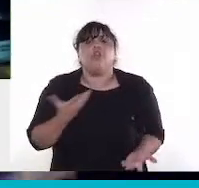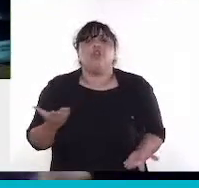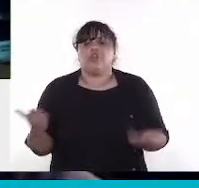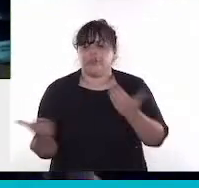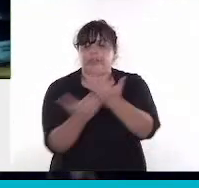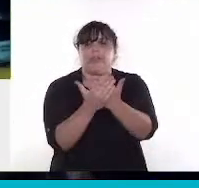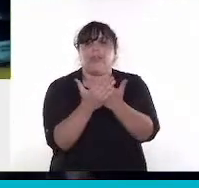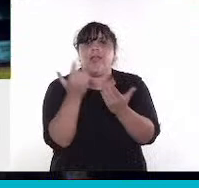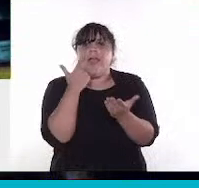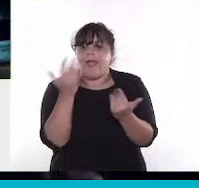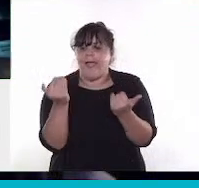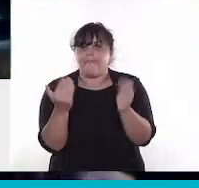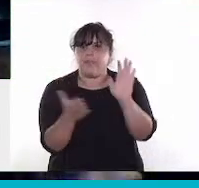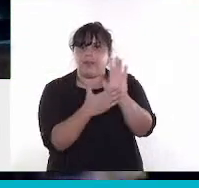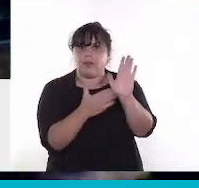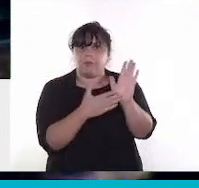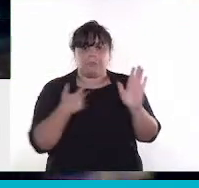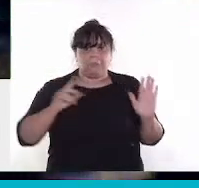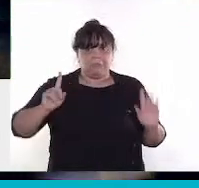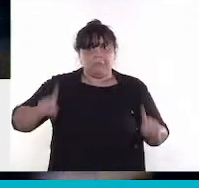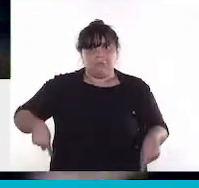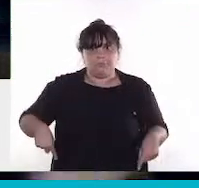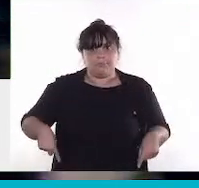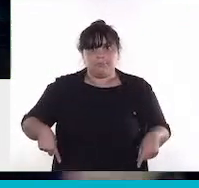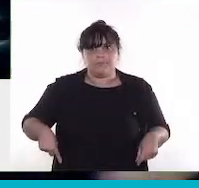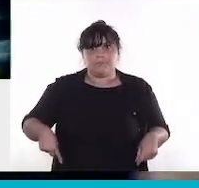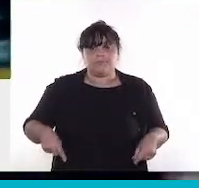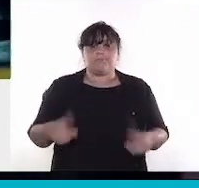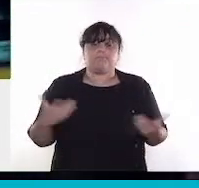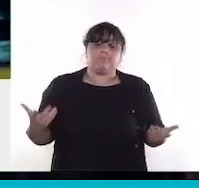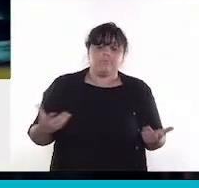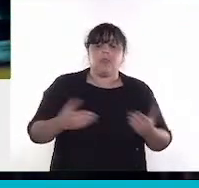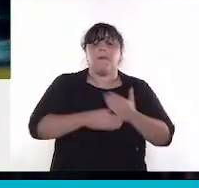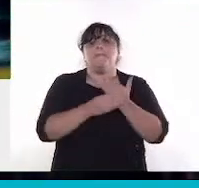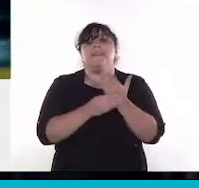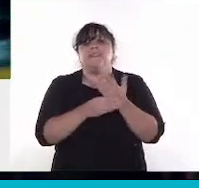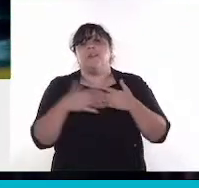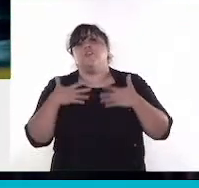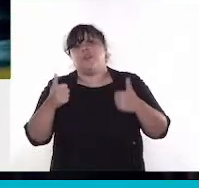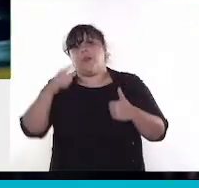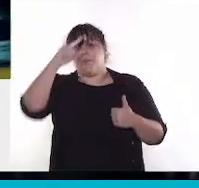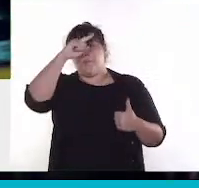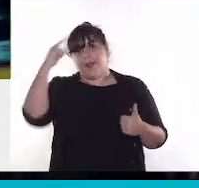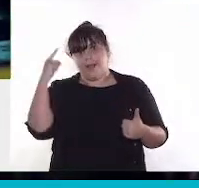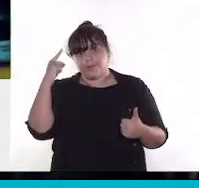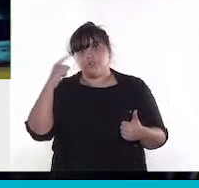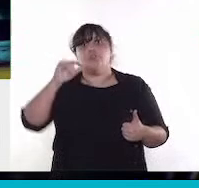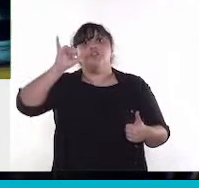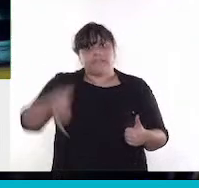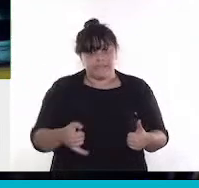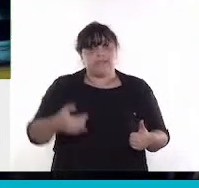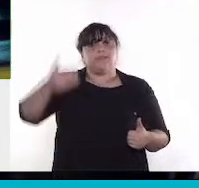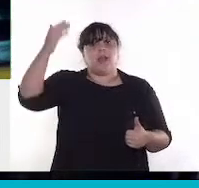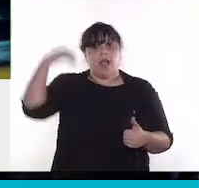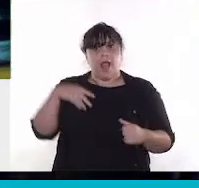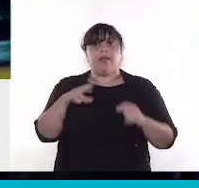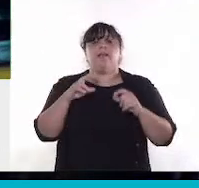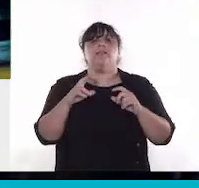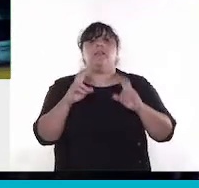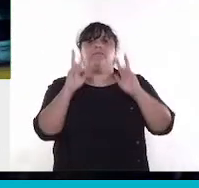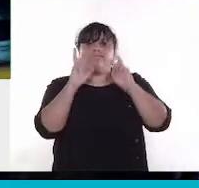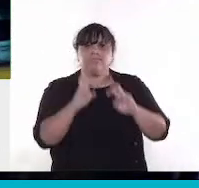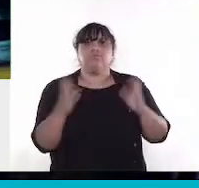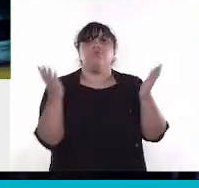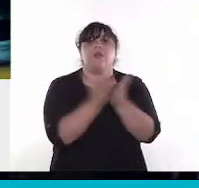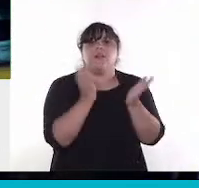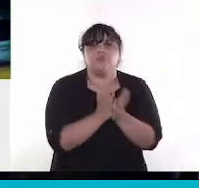de ninguno de ellos. Mientras tanto, el Ministerio de Salud de la Nación, que sí realizó un estudio sobre la efectividad de la campaña nacional